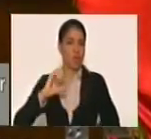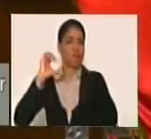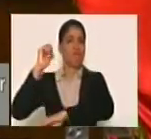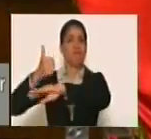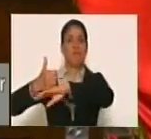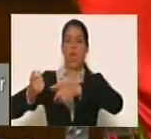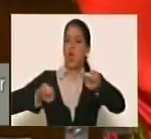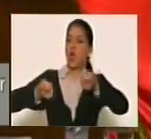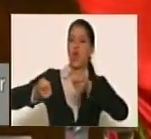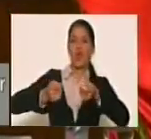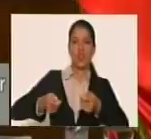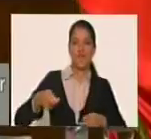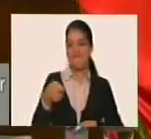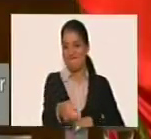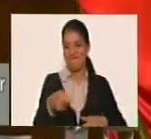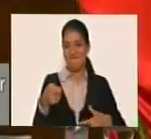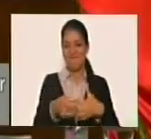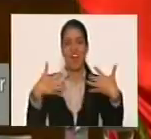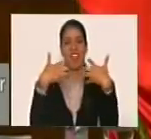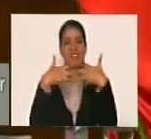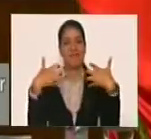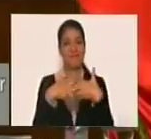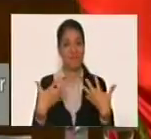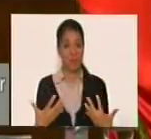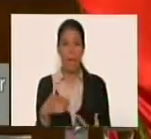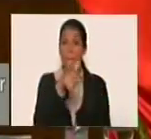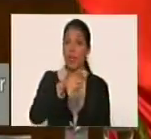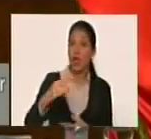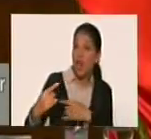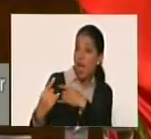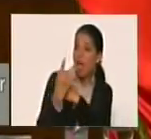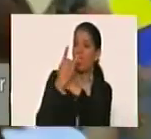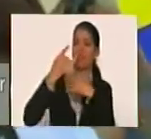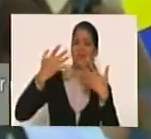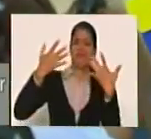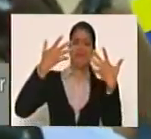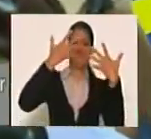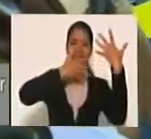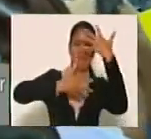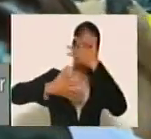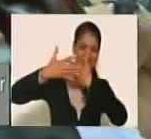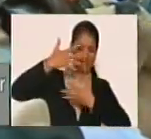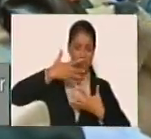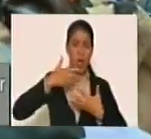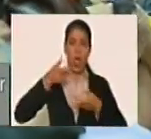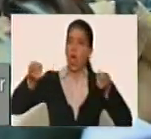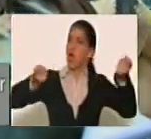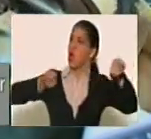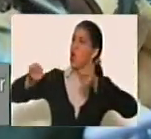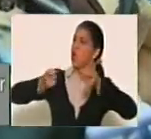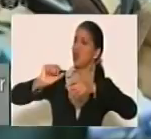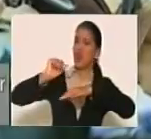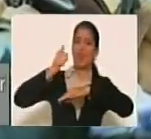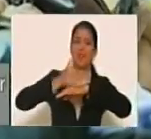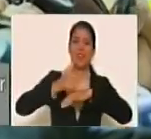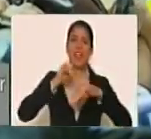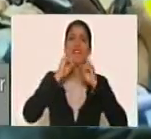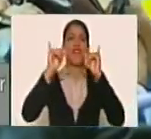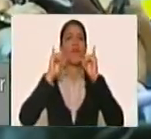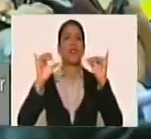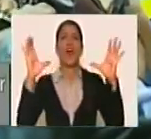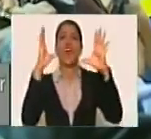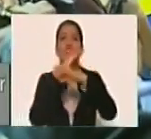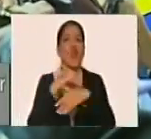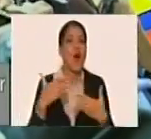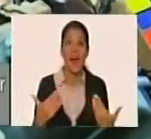para desestabilizar a los pueblos, para engañar a los pueblos, para manipular a los pueblos, para desinformarlo, para